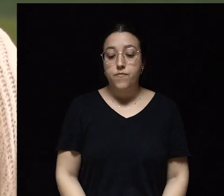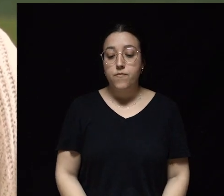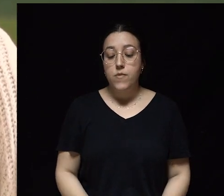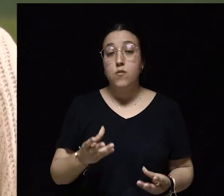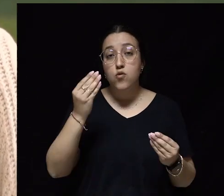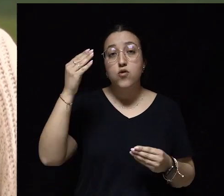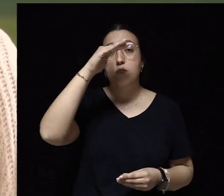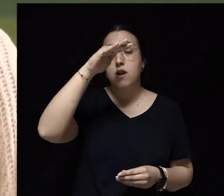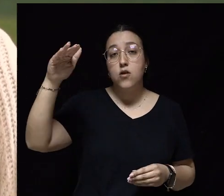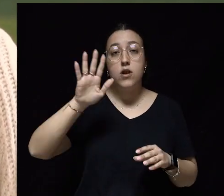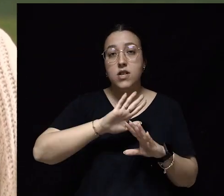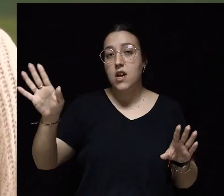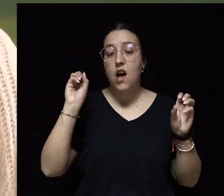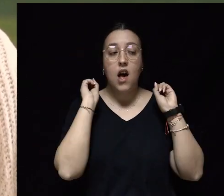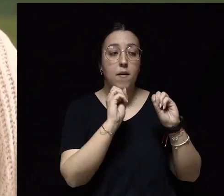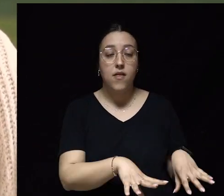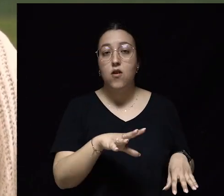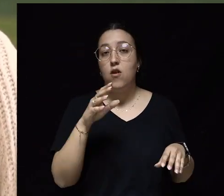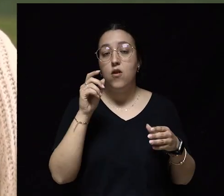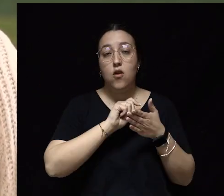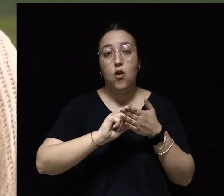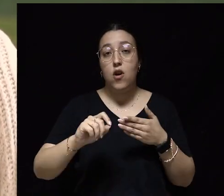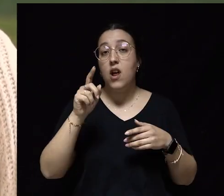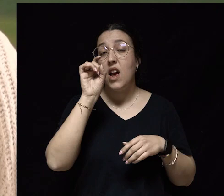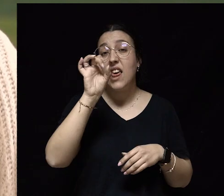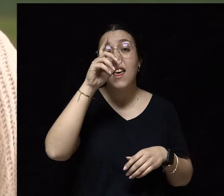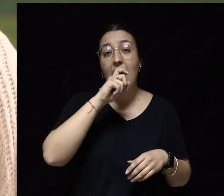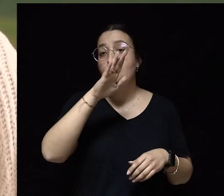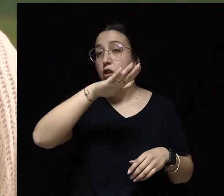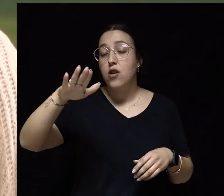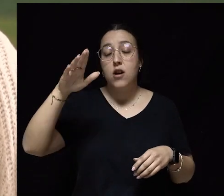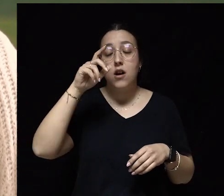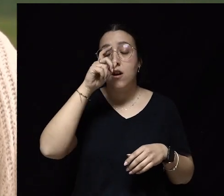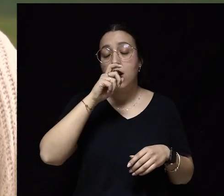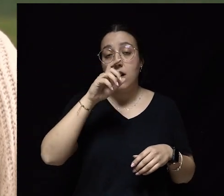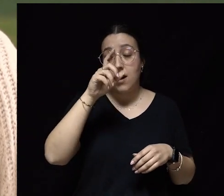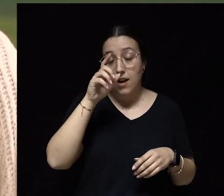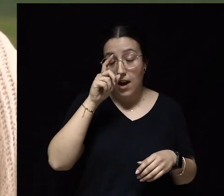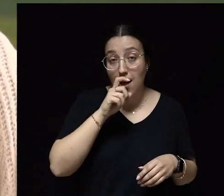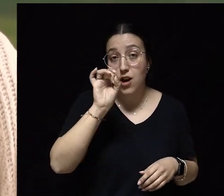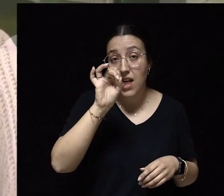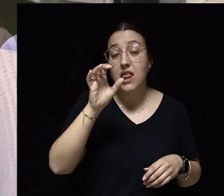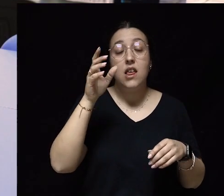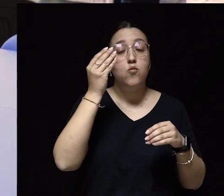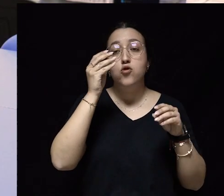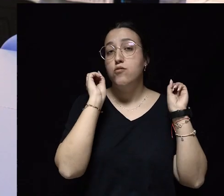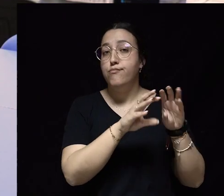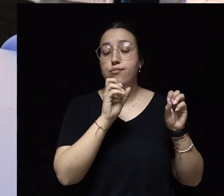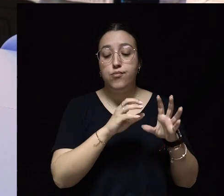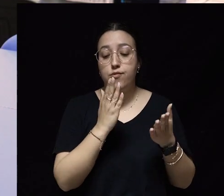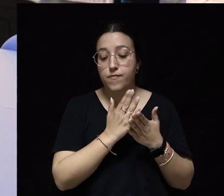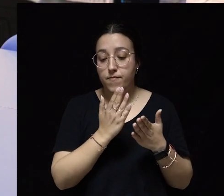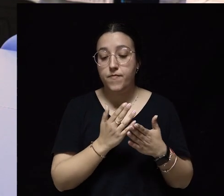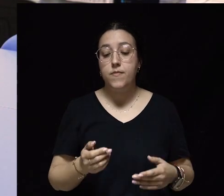en abandono sobre los 15 o 16 años, siendo muy poquitos los que continúan estudios posobligatorios. Es